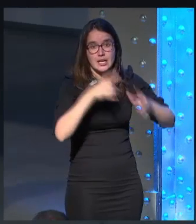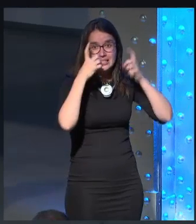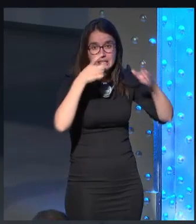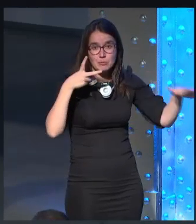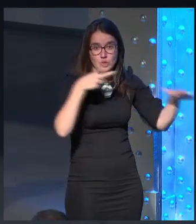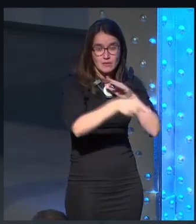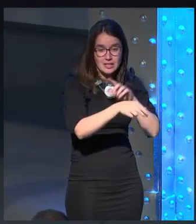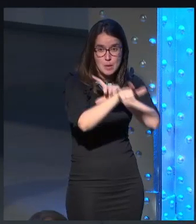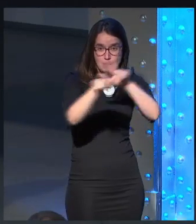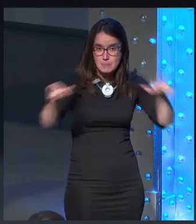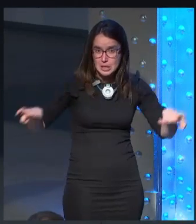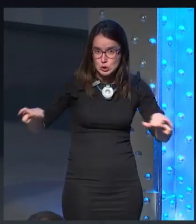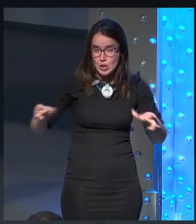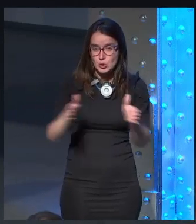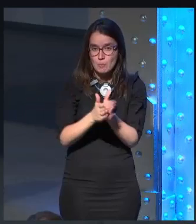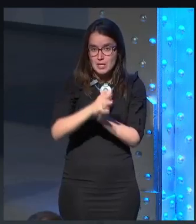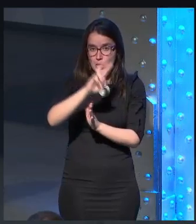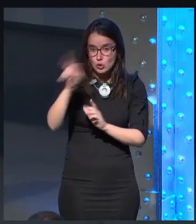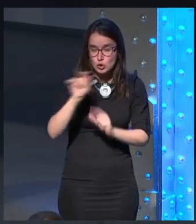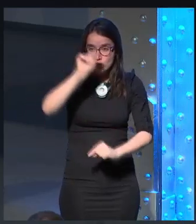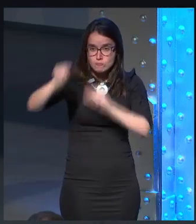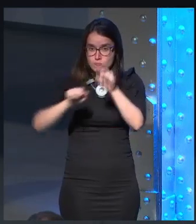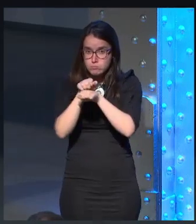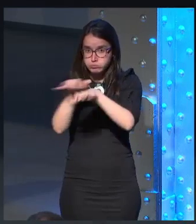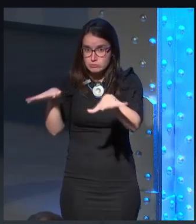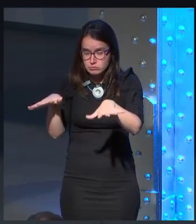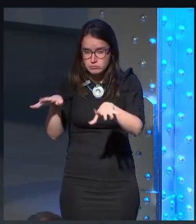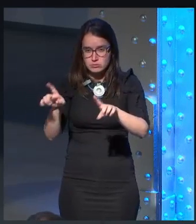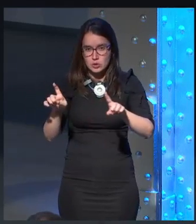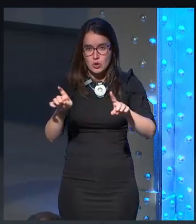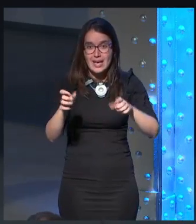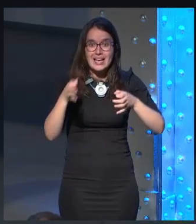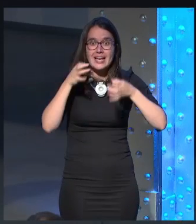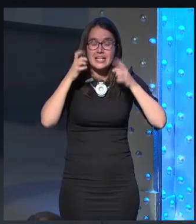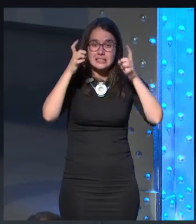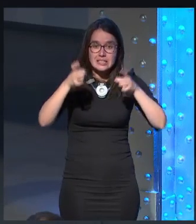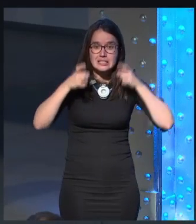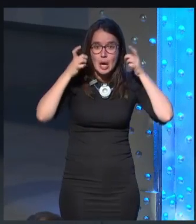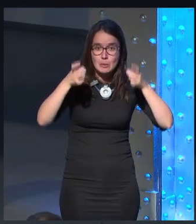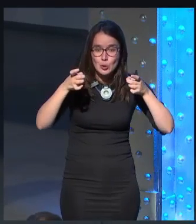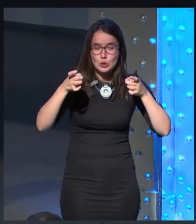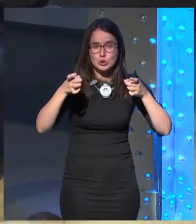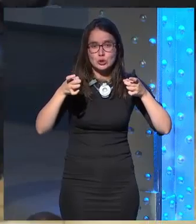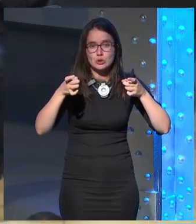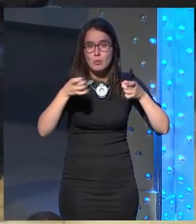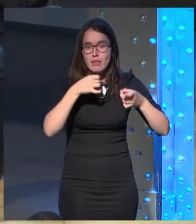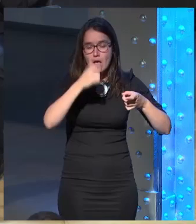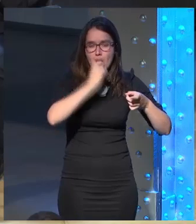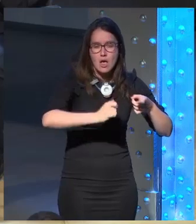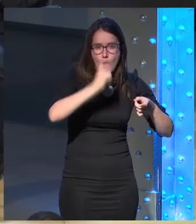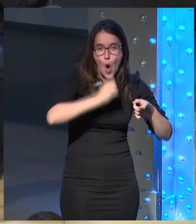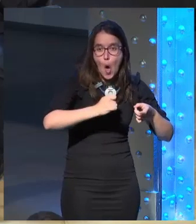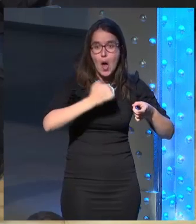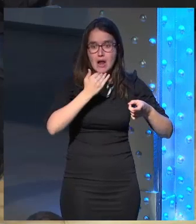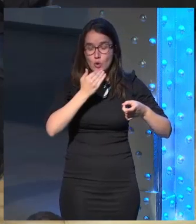evitar que la gente se ponga mal antes de poder despegar, claro, porque quizá podamos tener congestión o la gripe y la